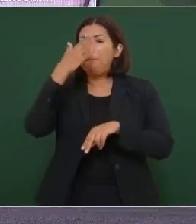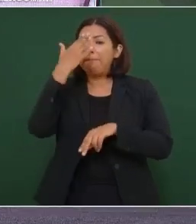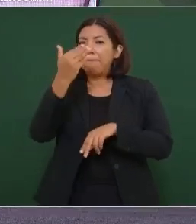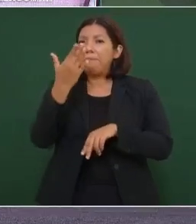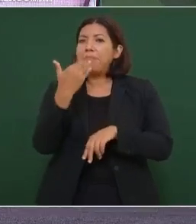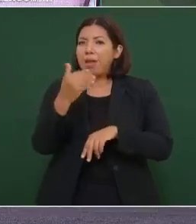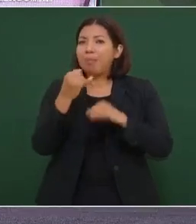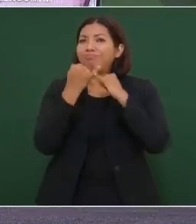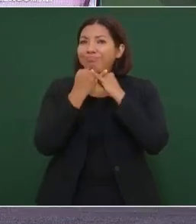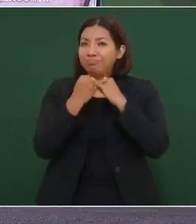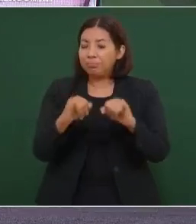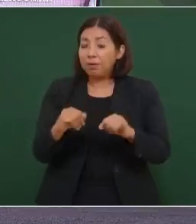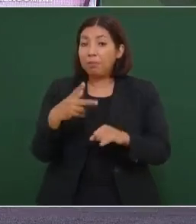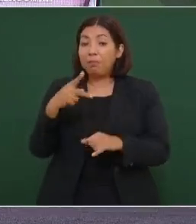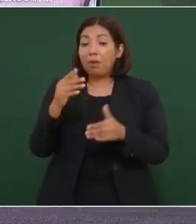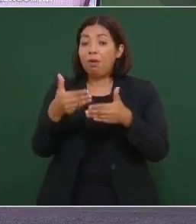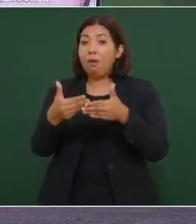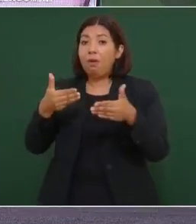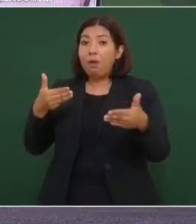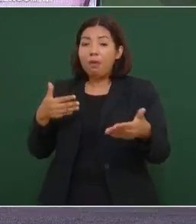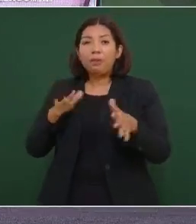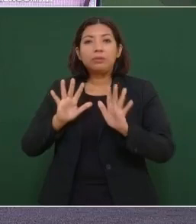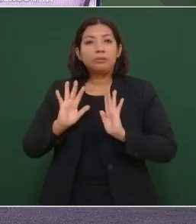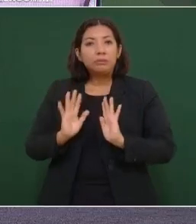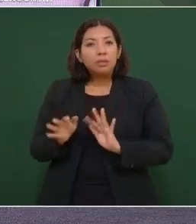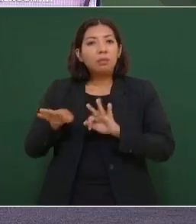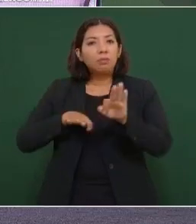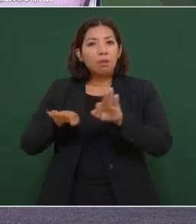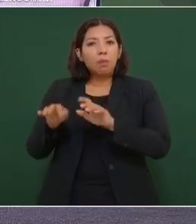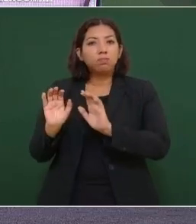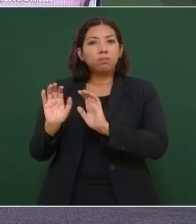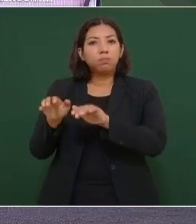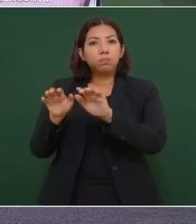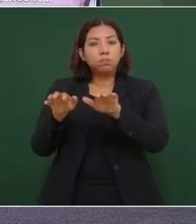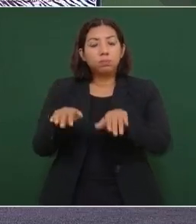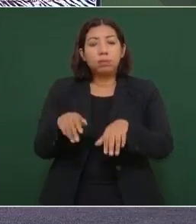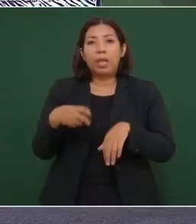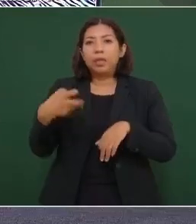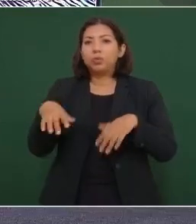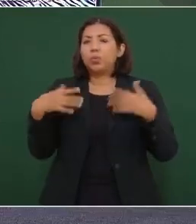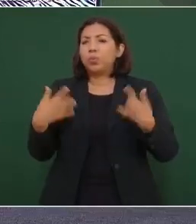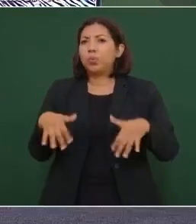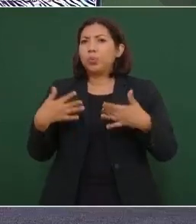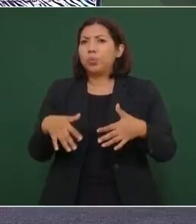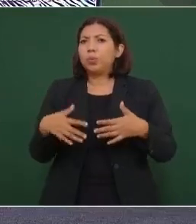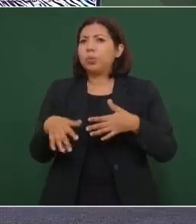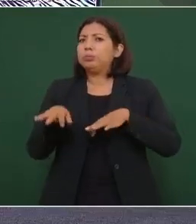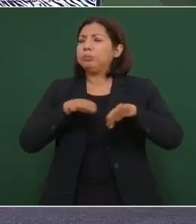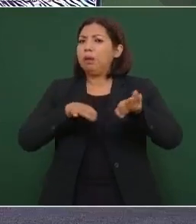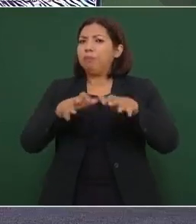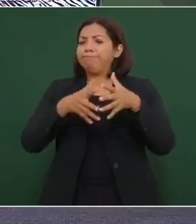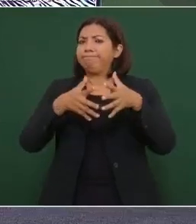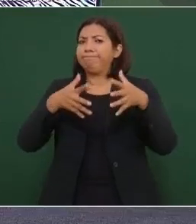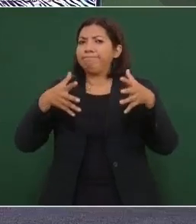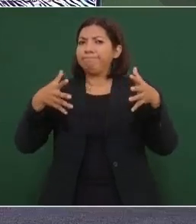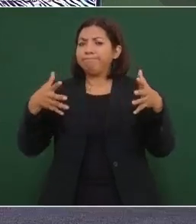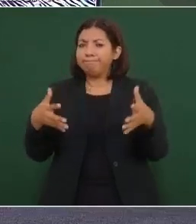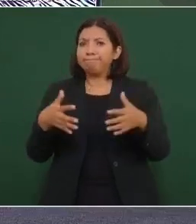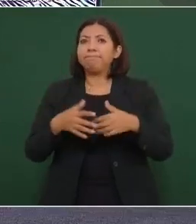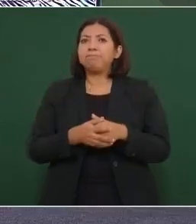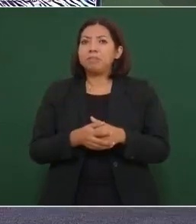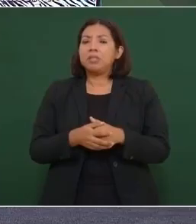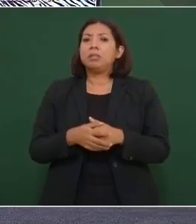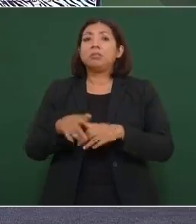generando justicia social como el mejor proyecto, el más grande proyecto ferroviario que se está haciendo en todo el mundo. ¿Y qué se ha